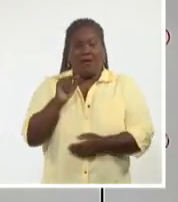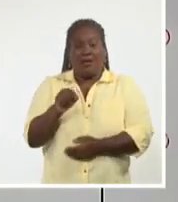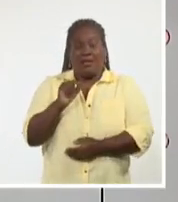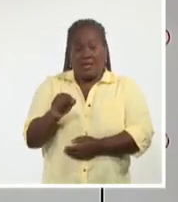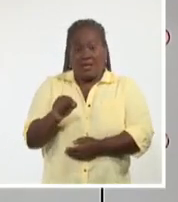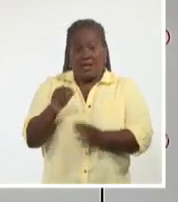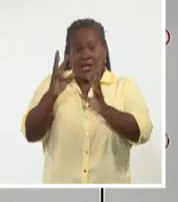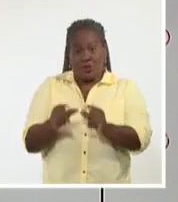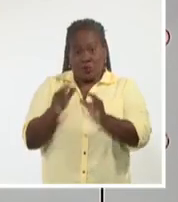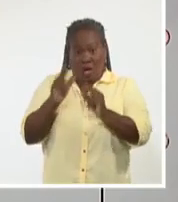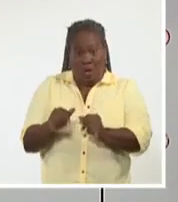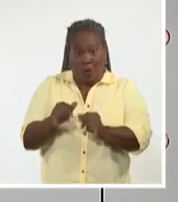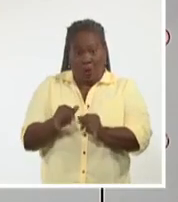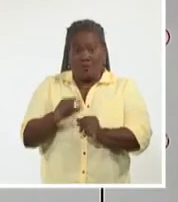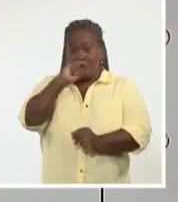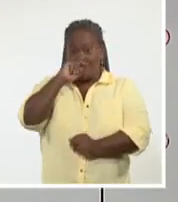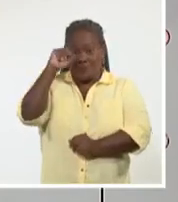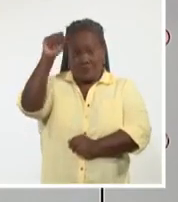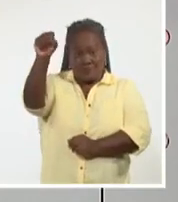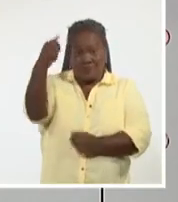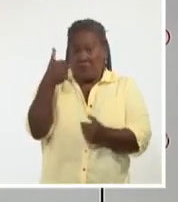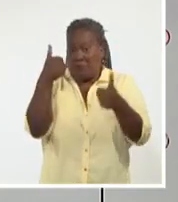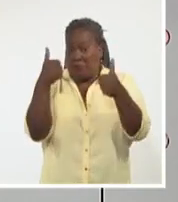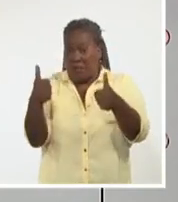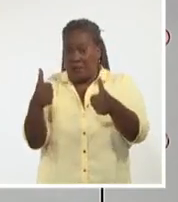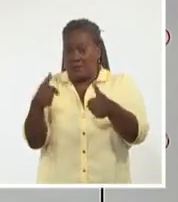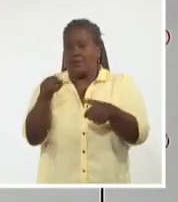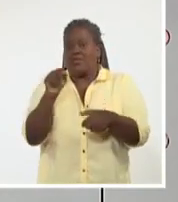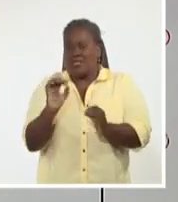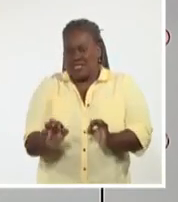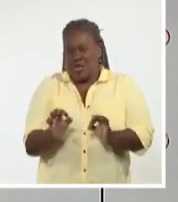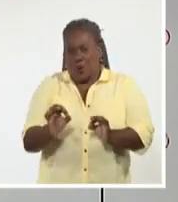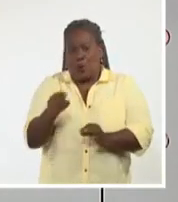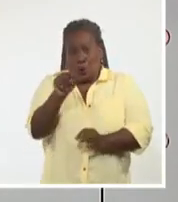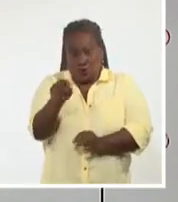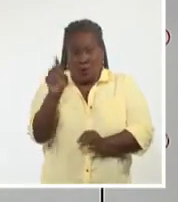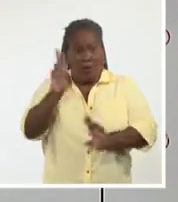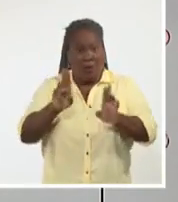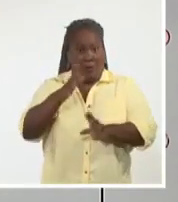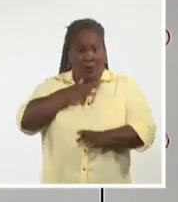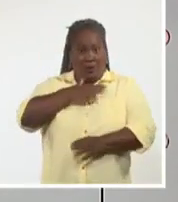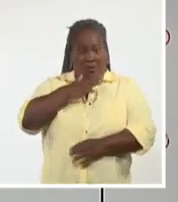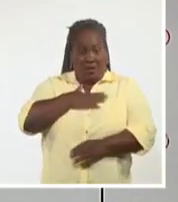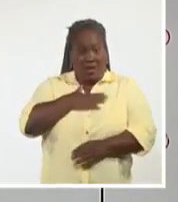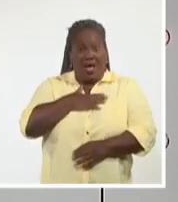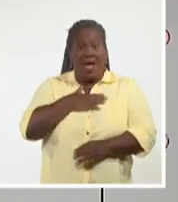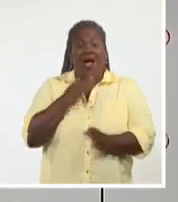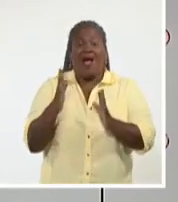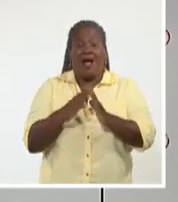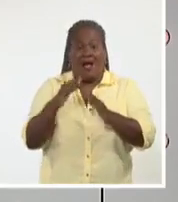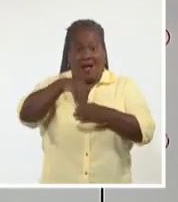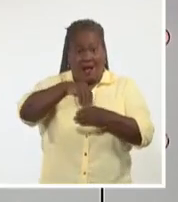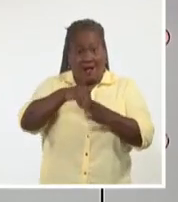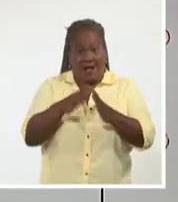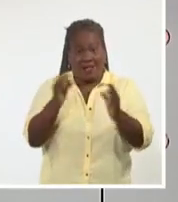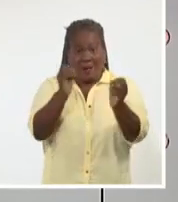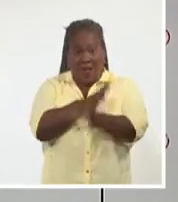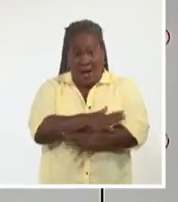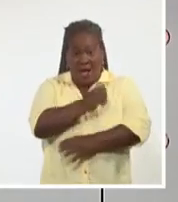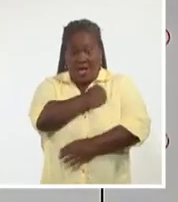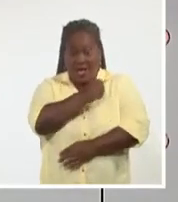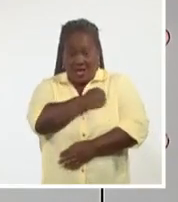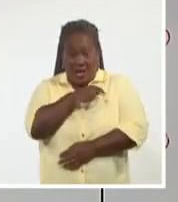del chavismo coincidirá con este comentarista que una cosa es lo que en la casa blanca y el capitolio quieren